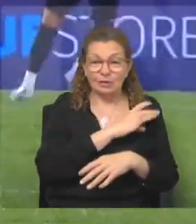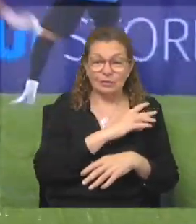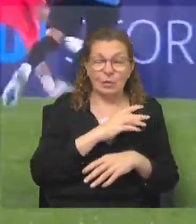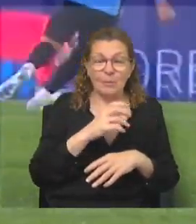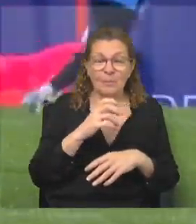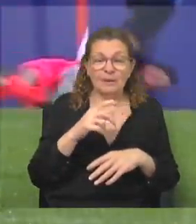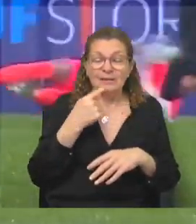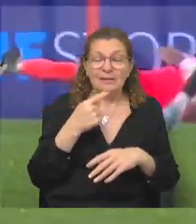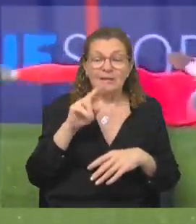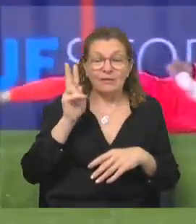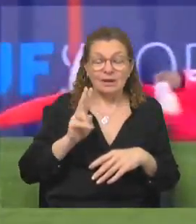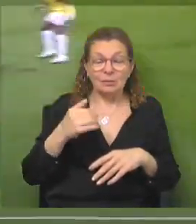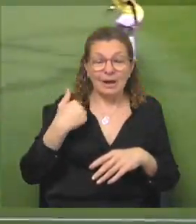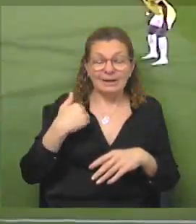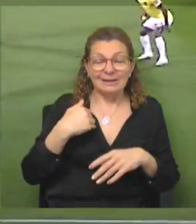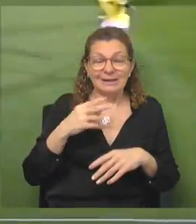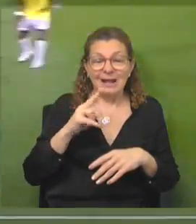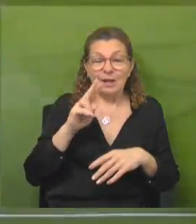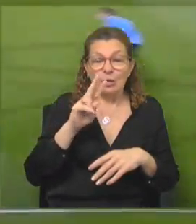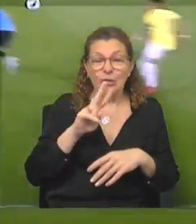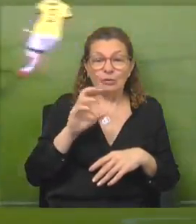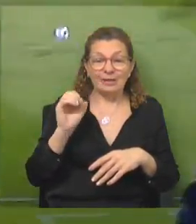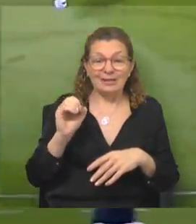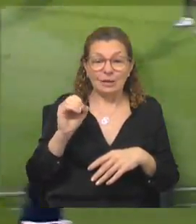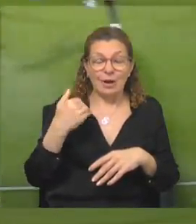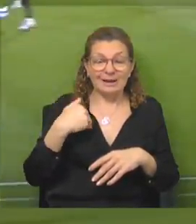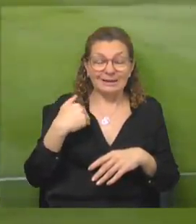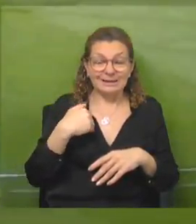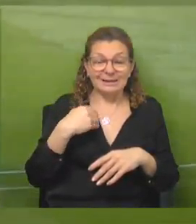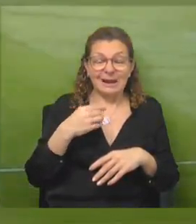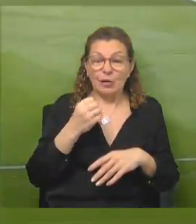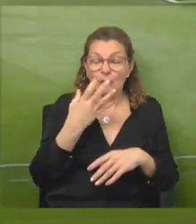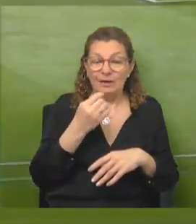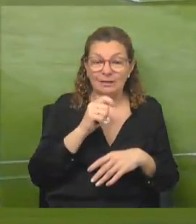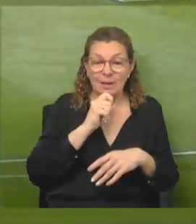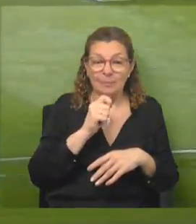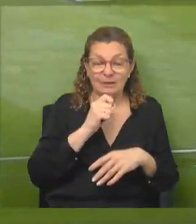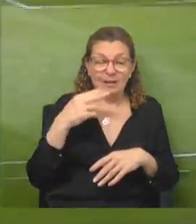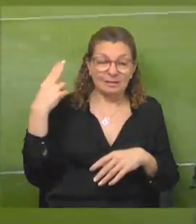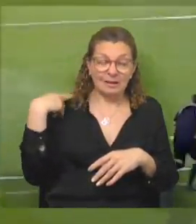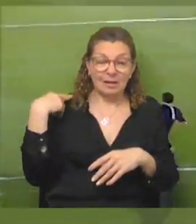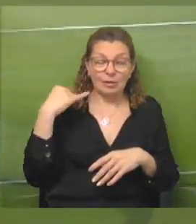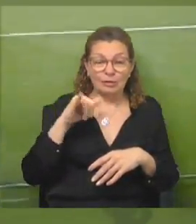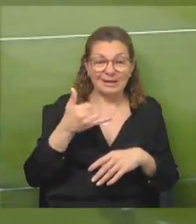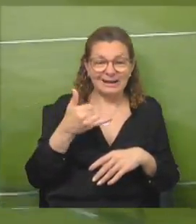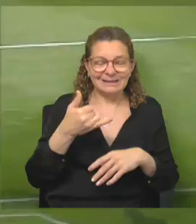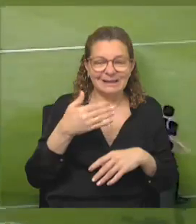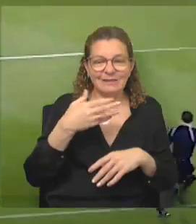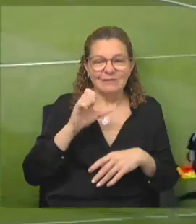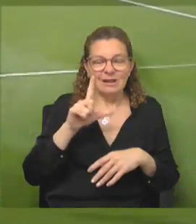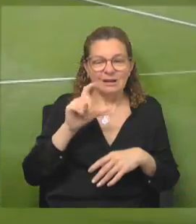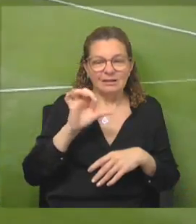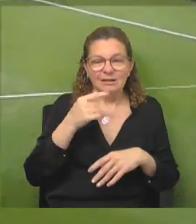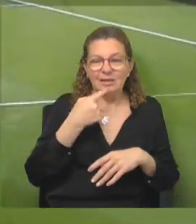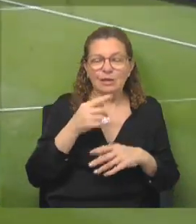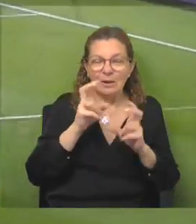2 a1 a Venezuela y Argentina goleó 6 a0 a Bolivia en Buenos Aires en conferencia de prensa el entrenador Celeste Marcelo bielza analizó el